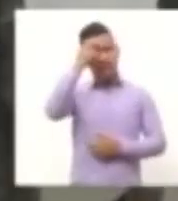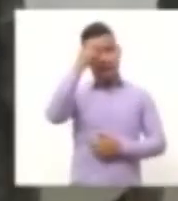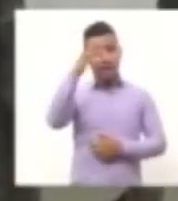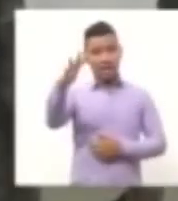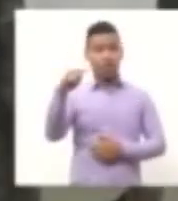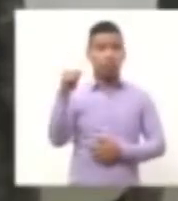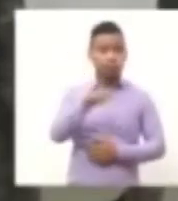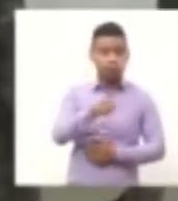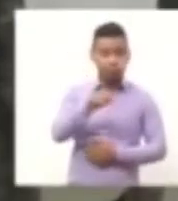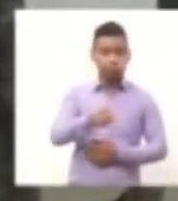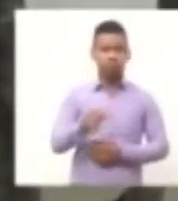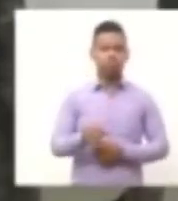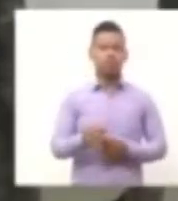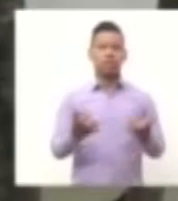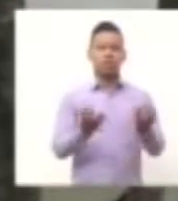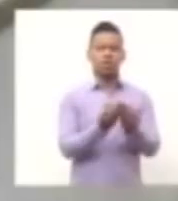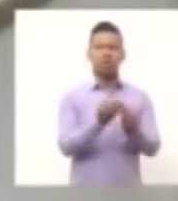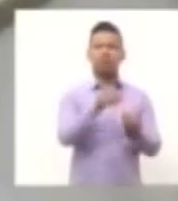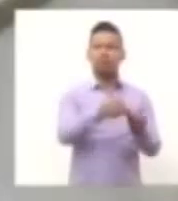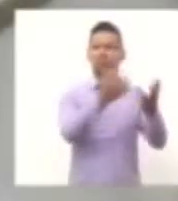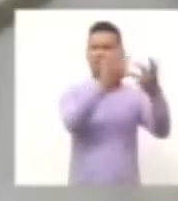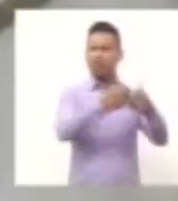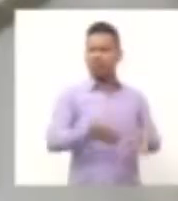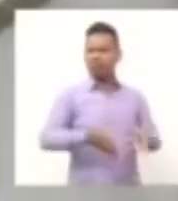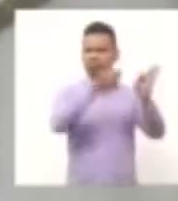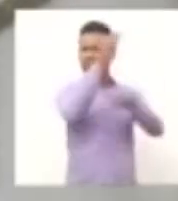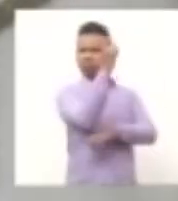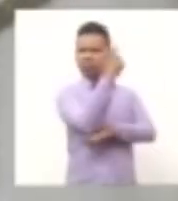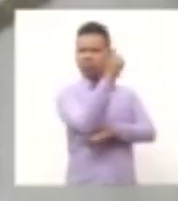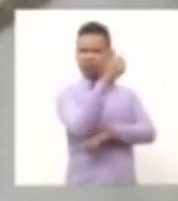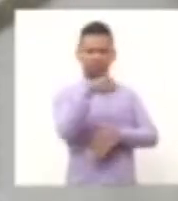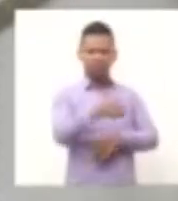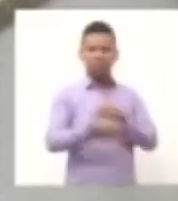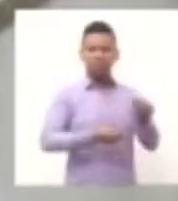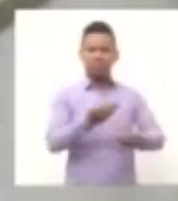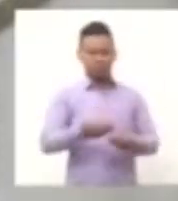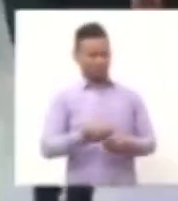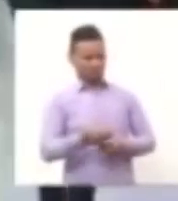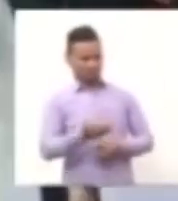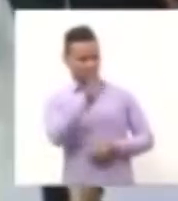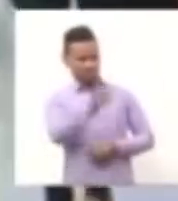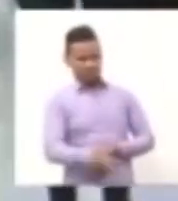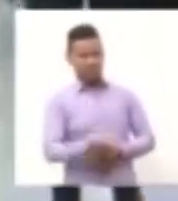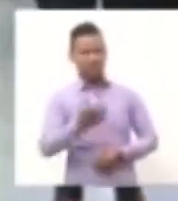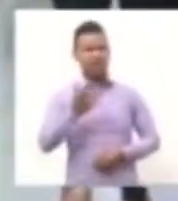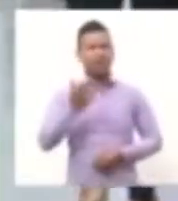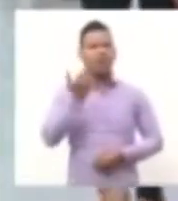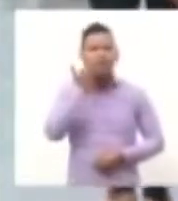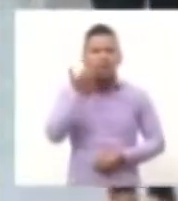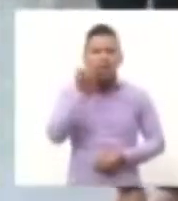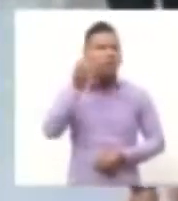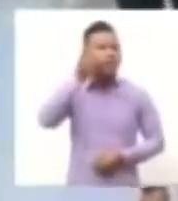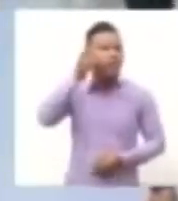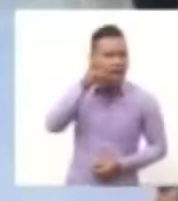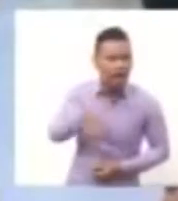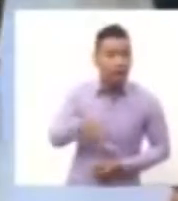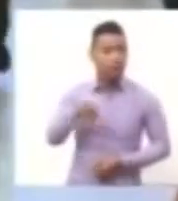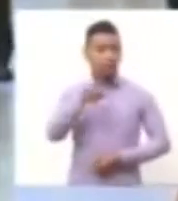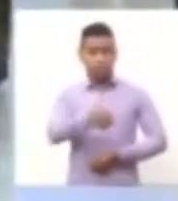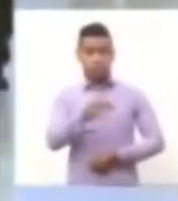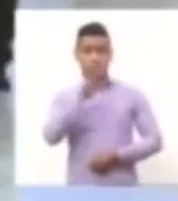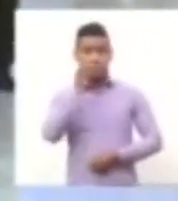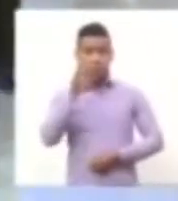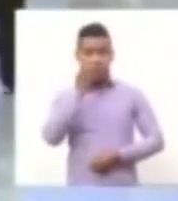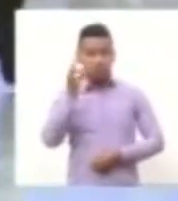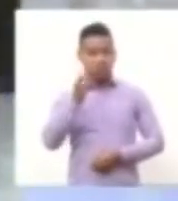llevado desde la sede de la Fiscalía General en Cartagena al presentar un complicado estado de salud. El estadounidense Lang Hannigan había sido